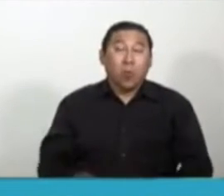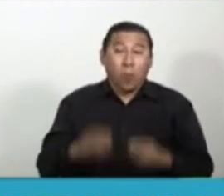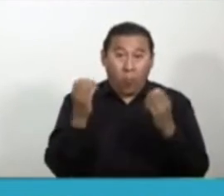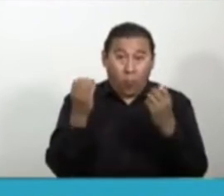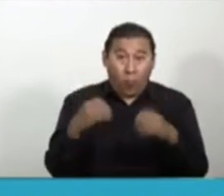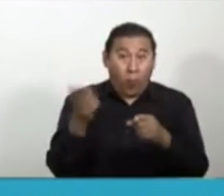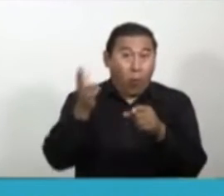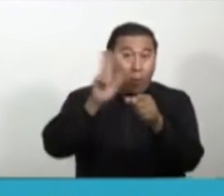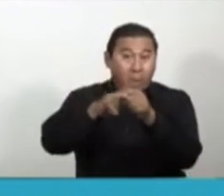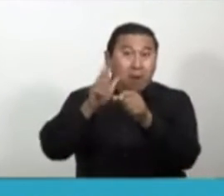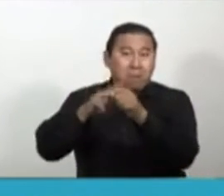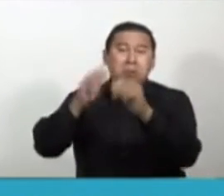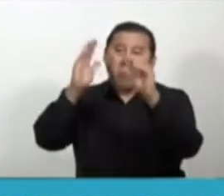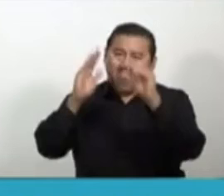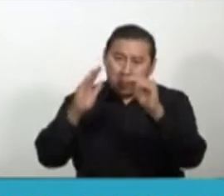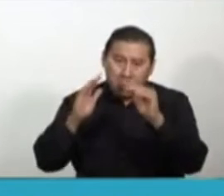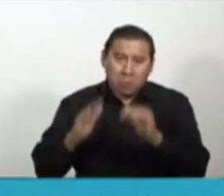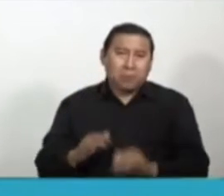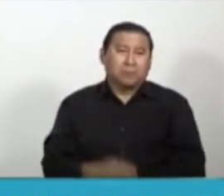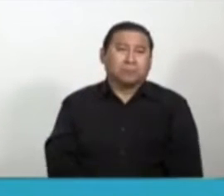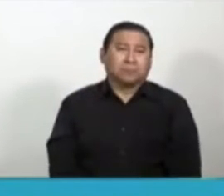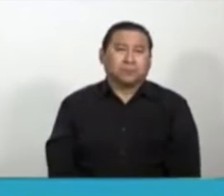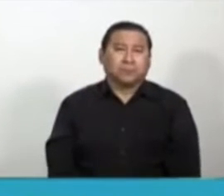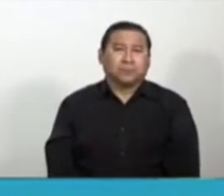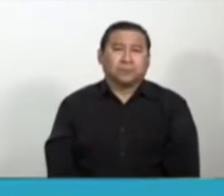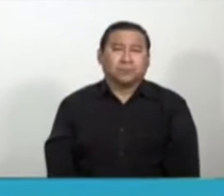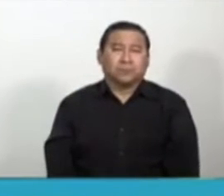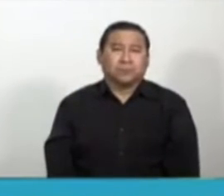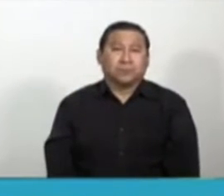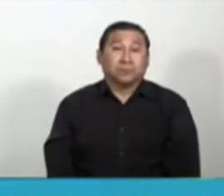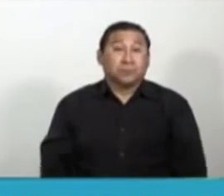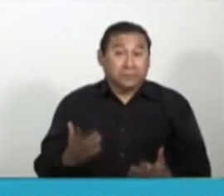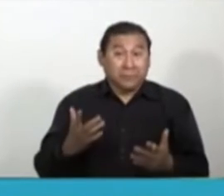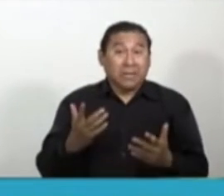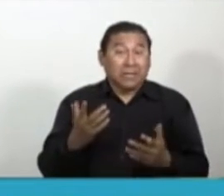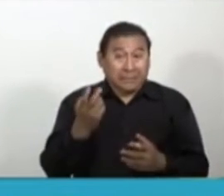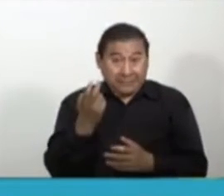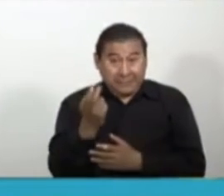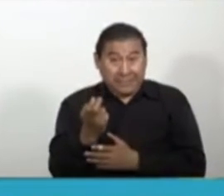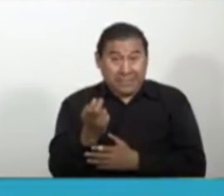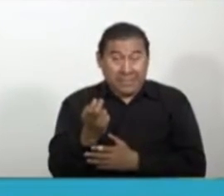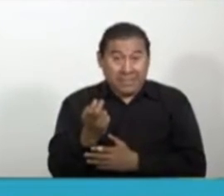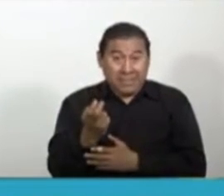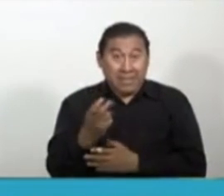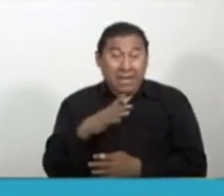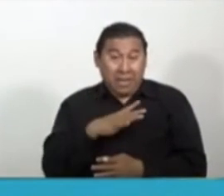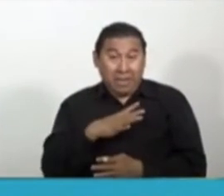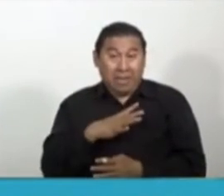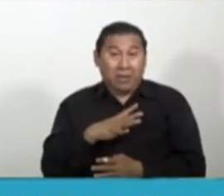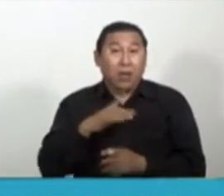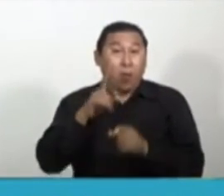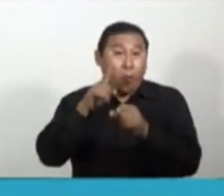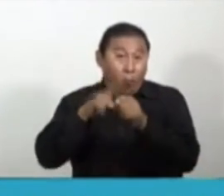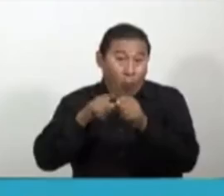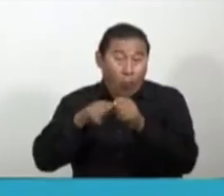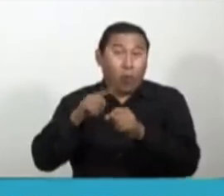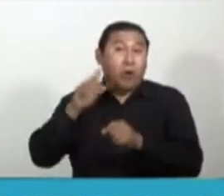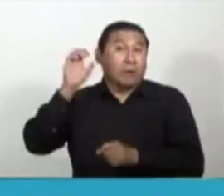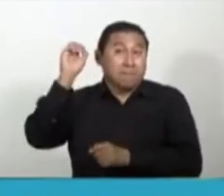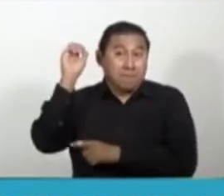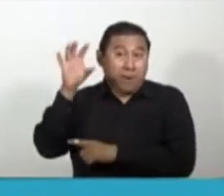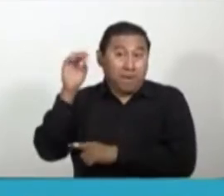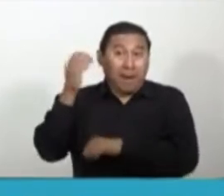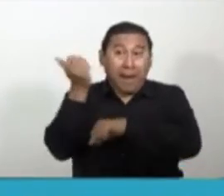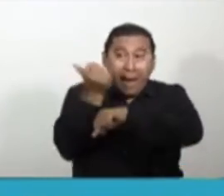ocupación hospitalaria que ha disminuido considerablemente y que nos permite hoy tener el color amarillo